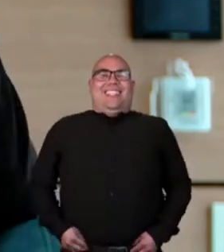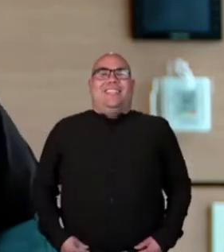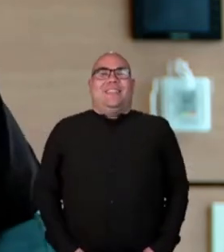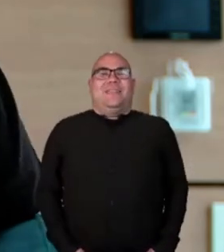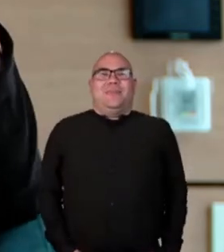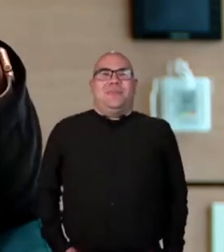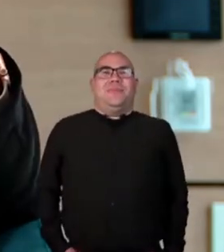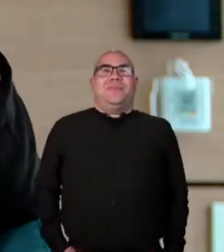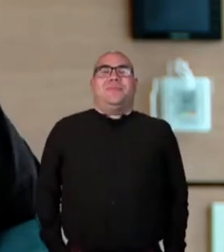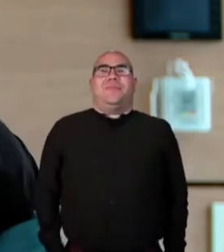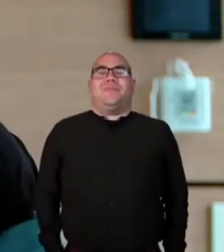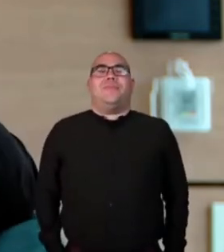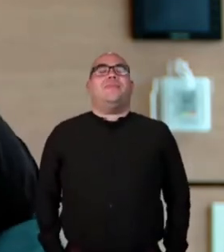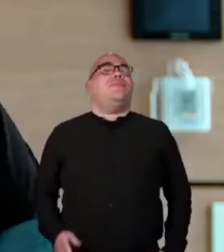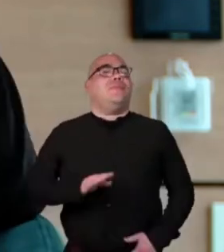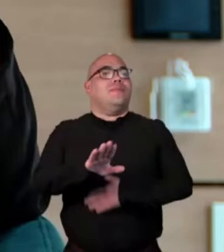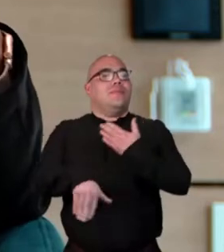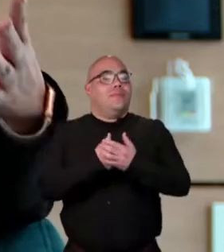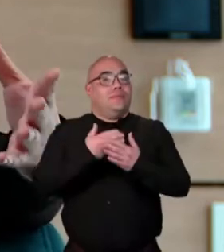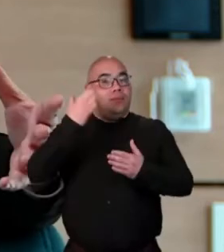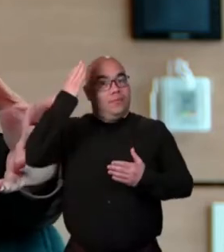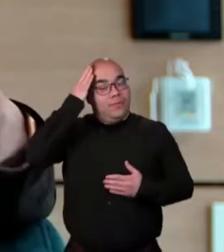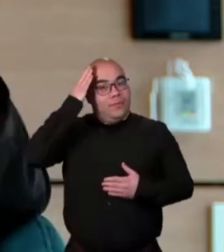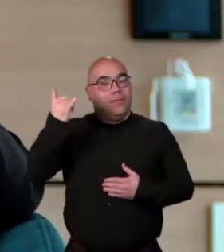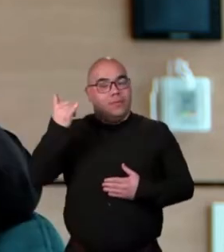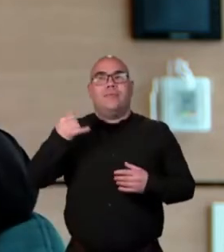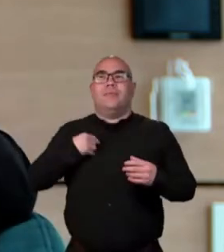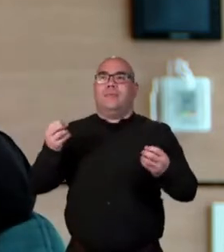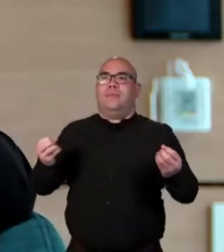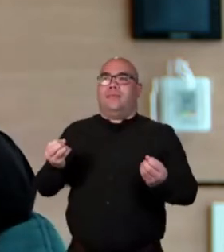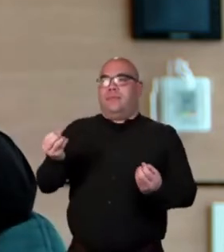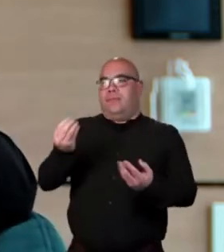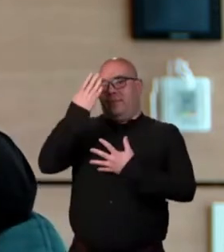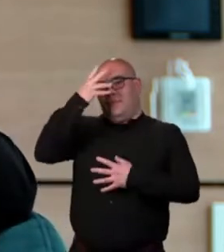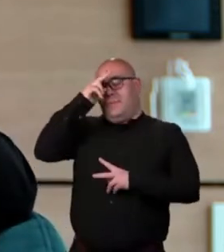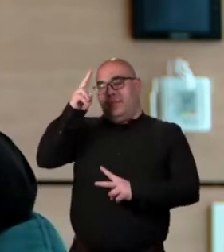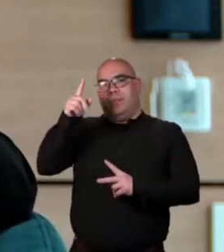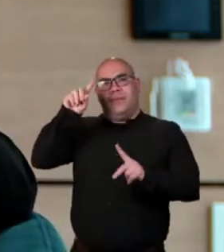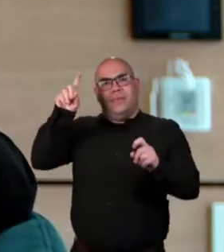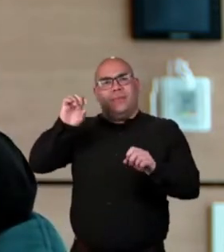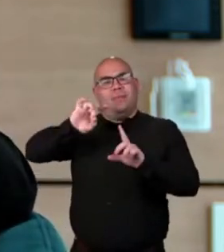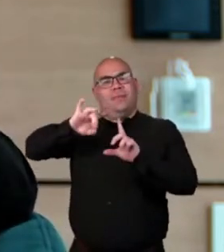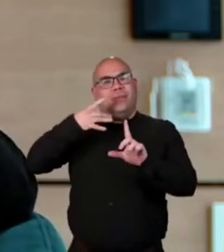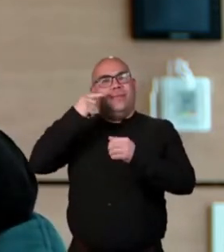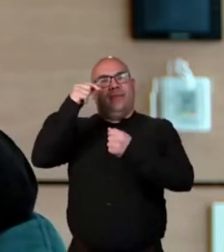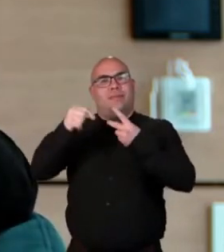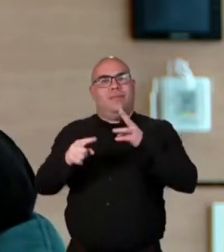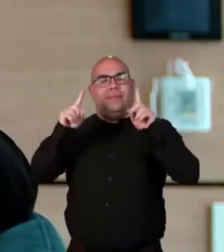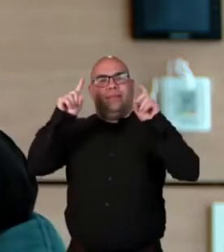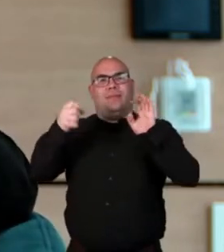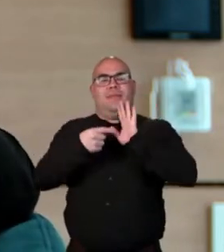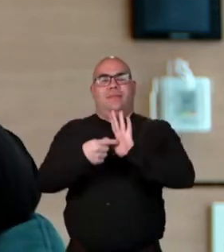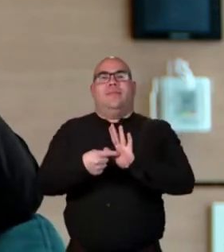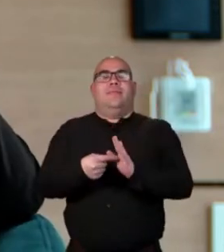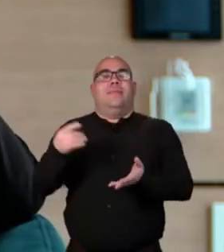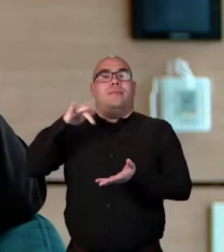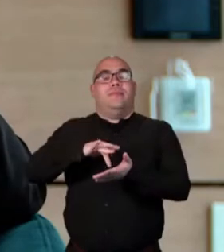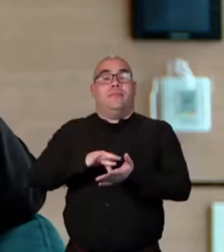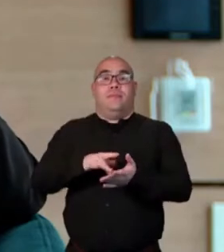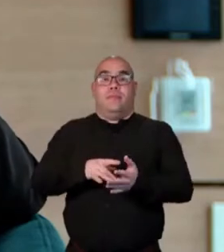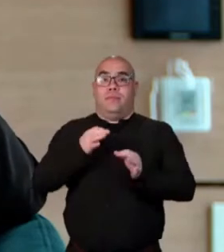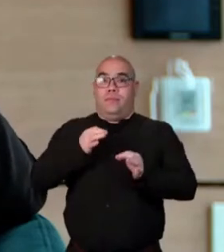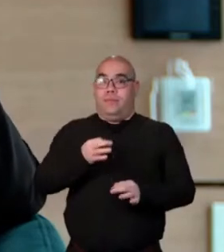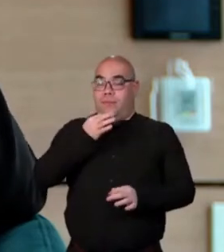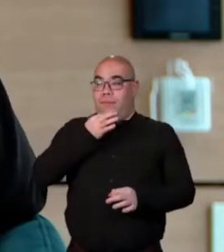reconocemos el valor de la virtualidad pero apreciamos ahora más la posibilidad de la presencialidad y efectivamente la